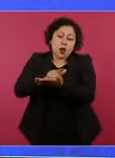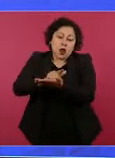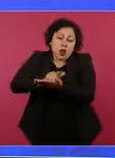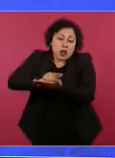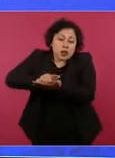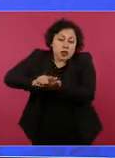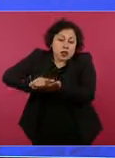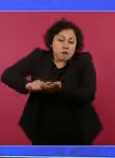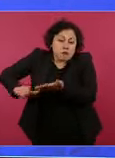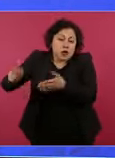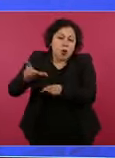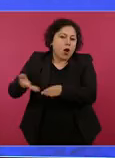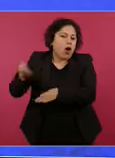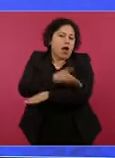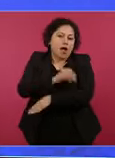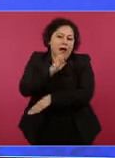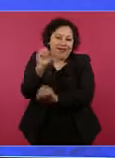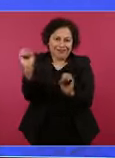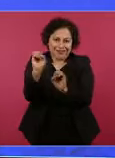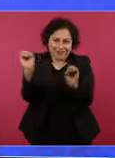suelo, más